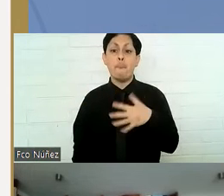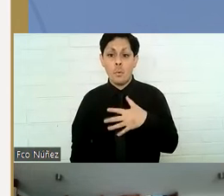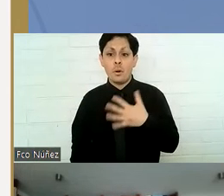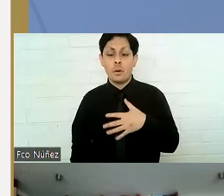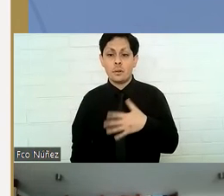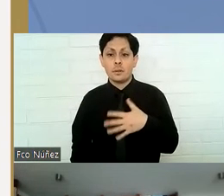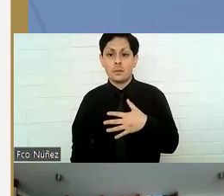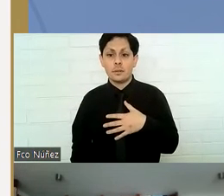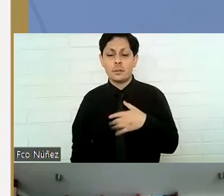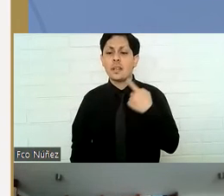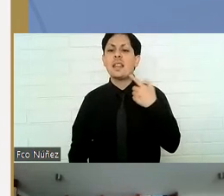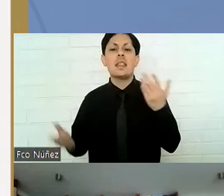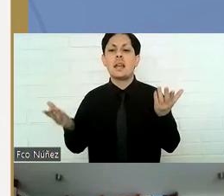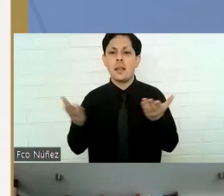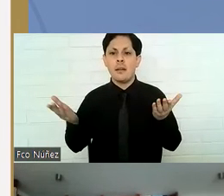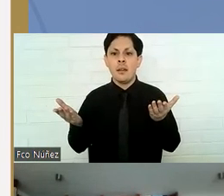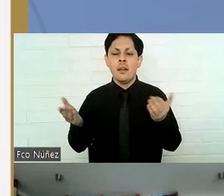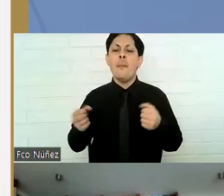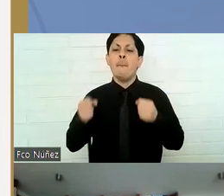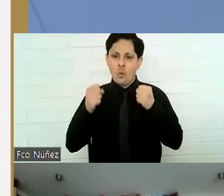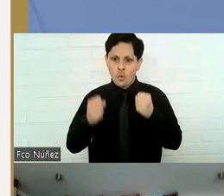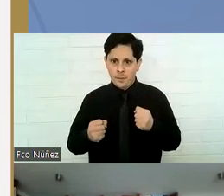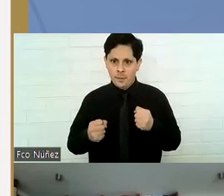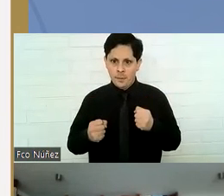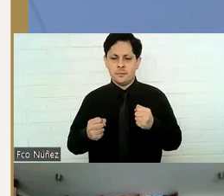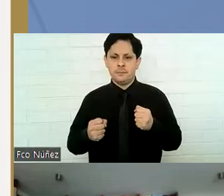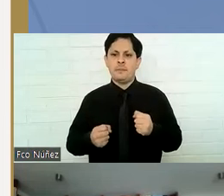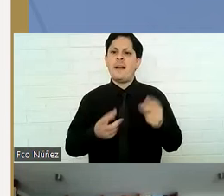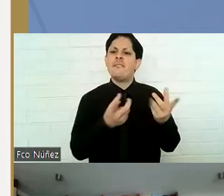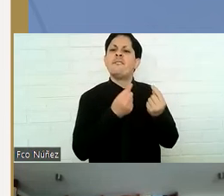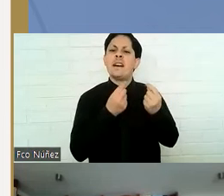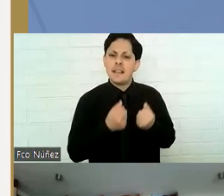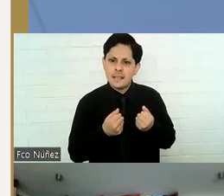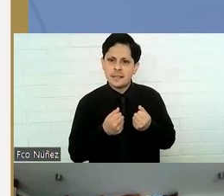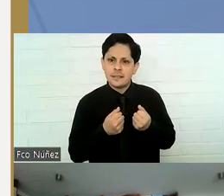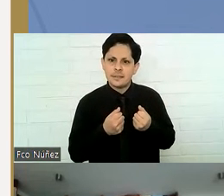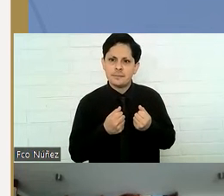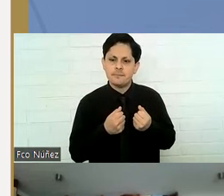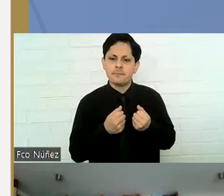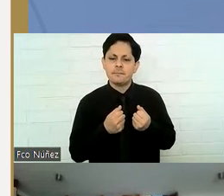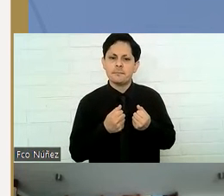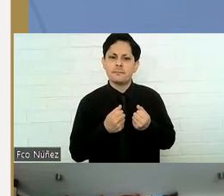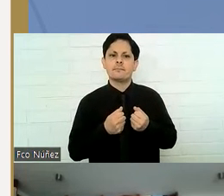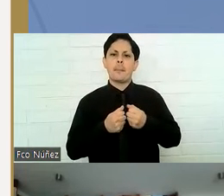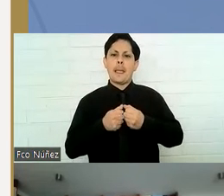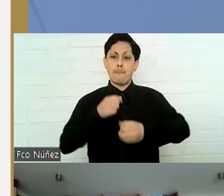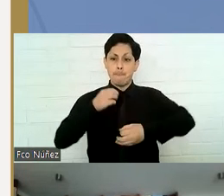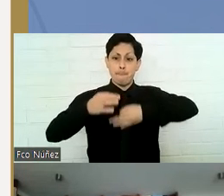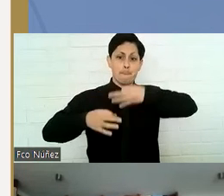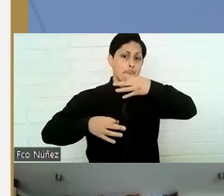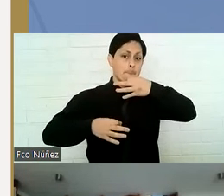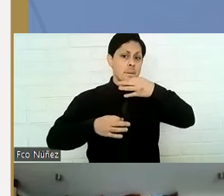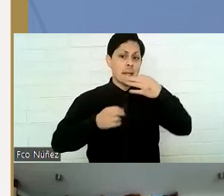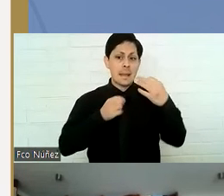qué manera podemos hacer valer esta capacidad interpelativa que